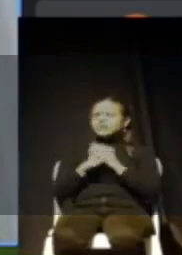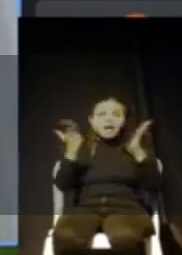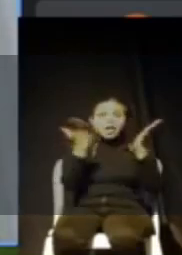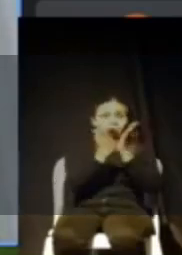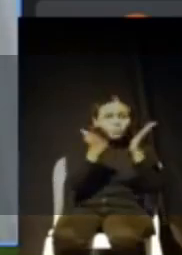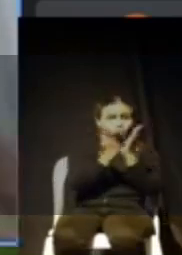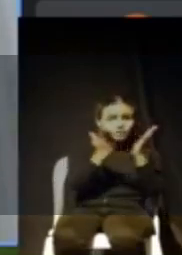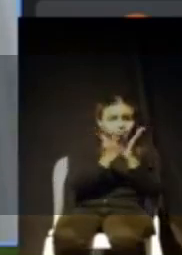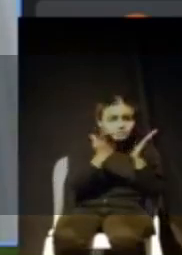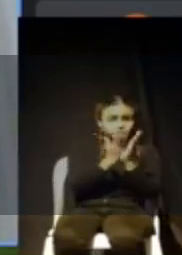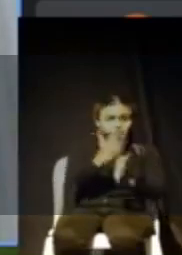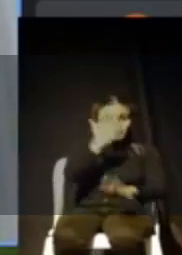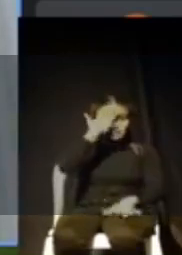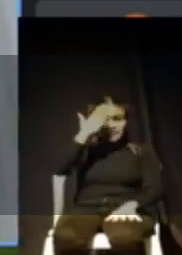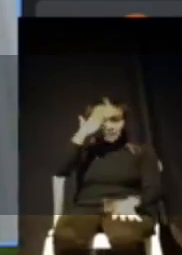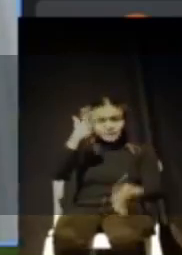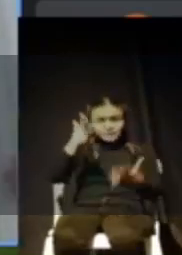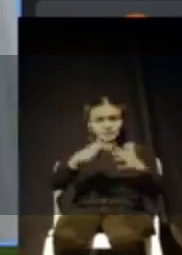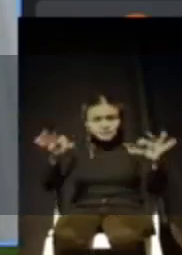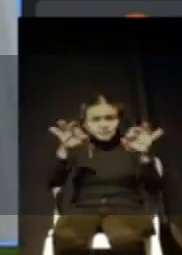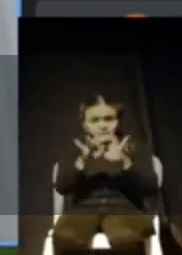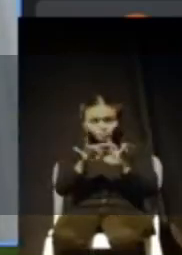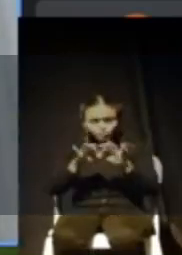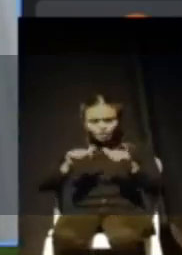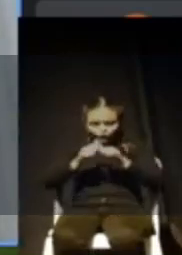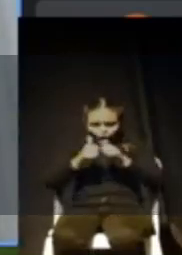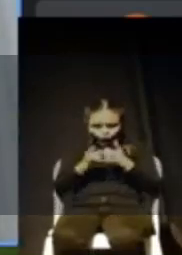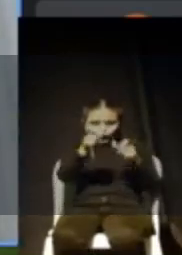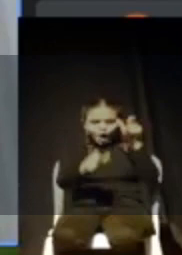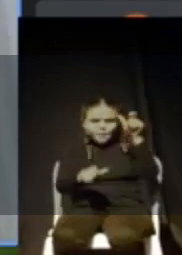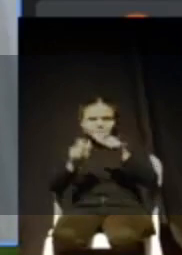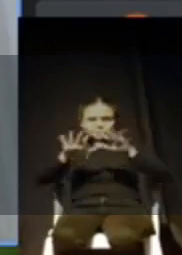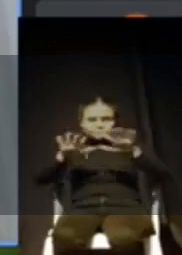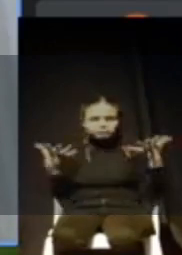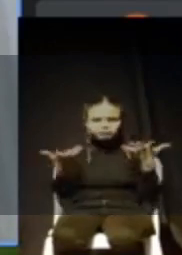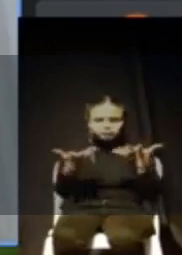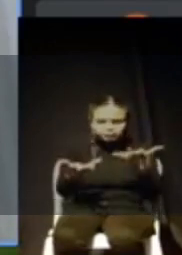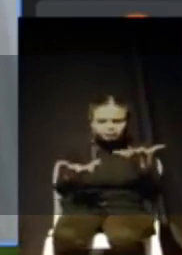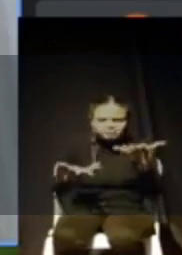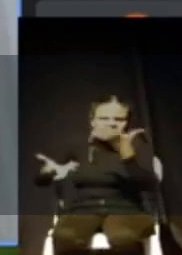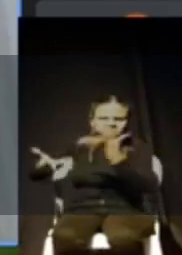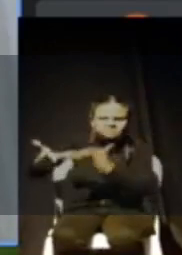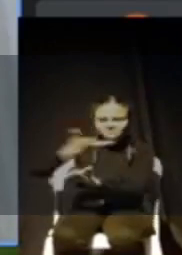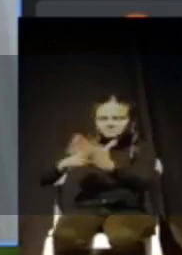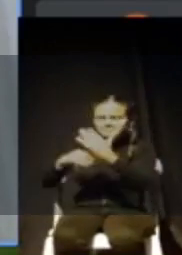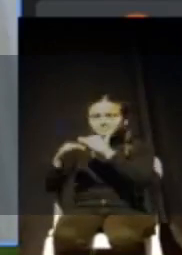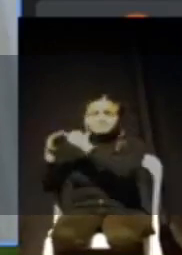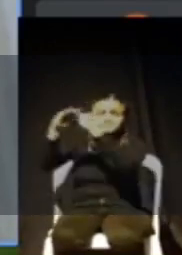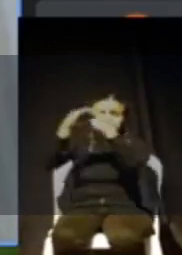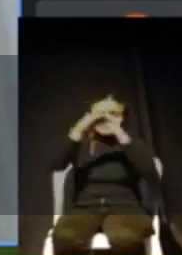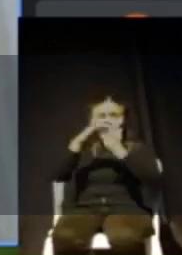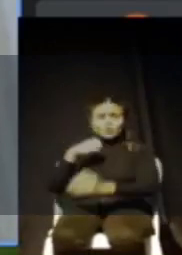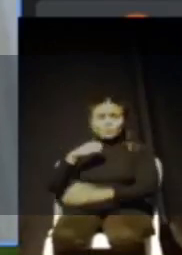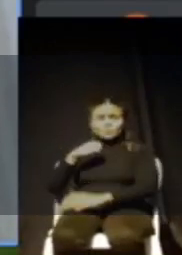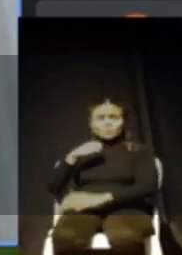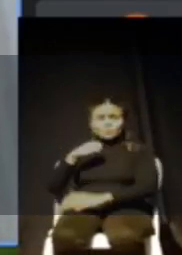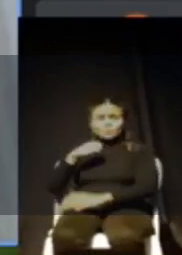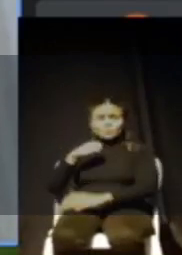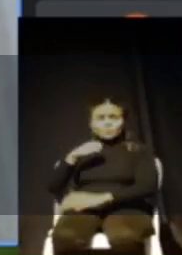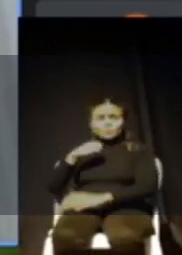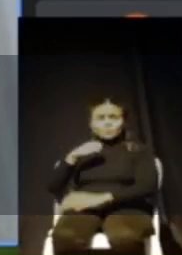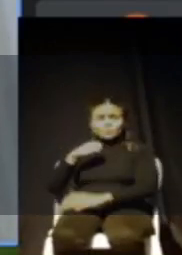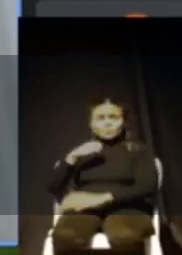CEA han llegado para confrontar la solidaridad endogámica, hegemónica y los privilegios y el sistema de